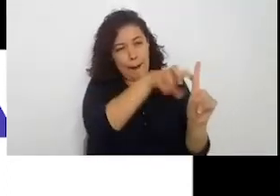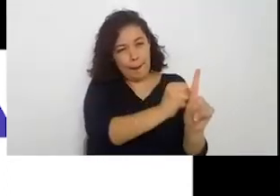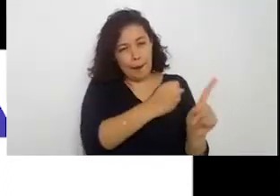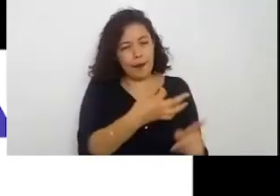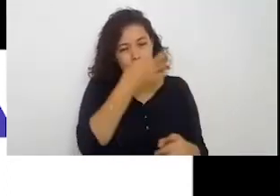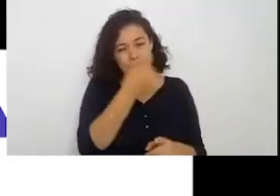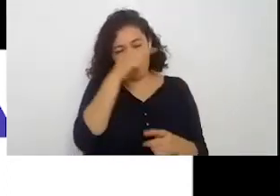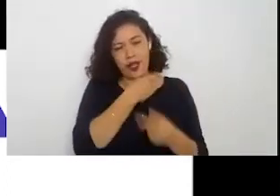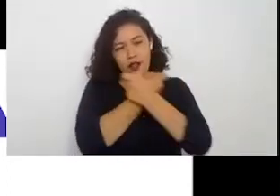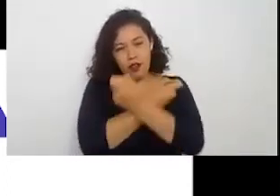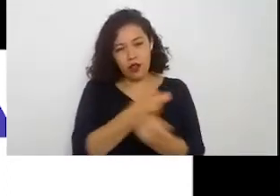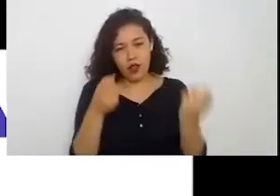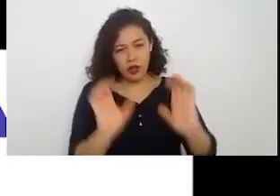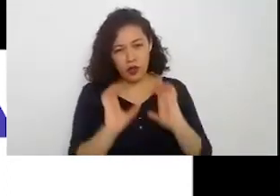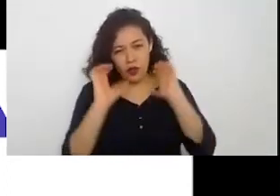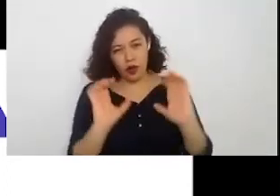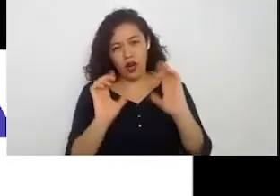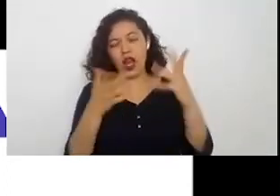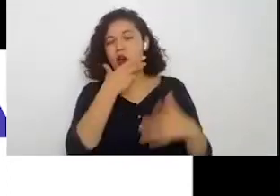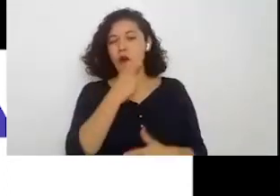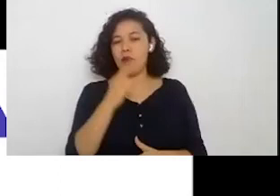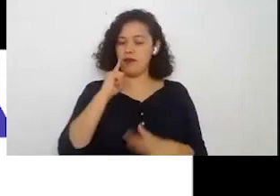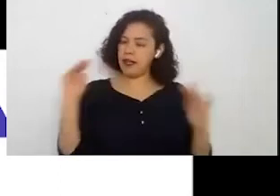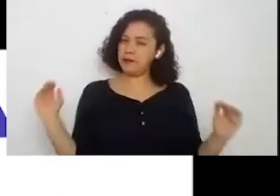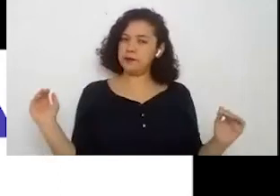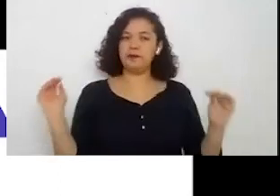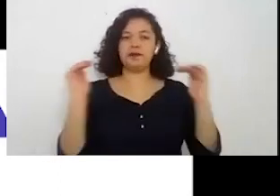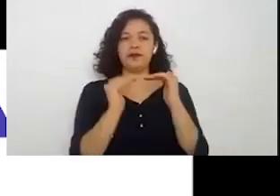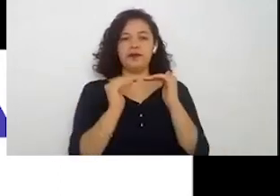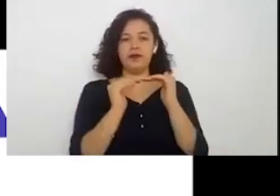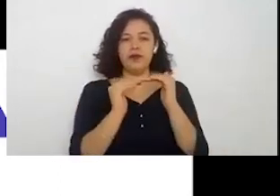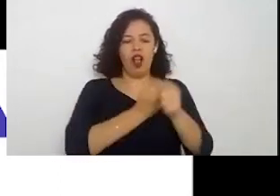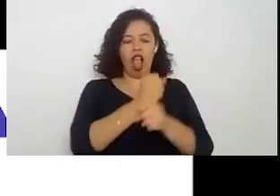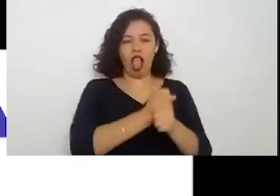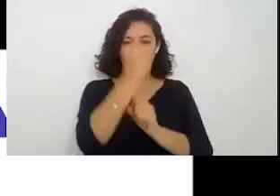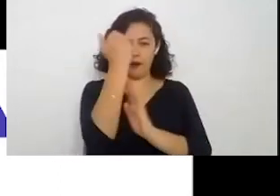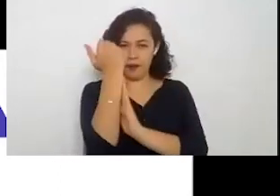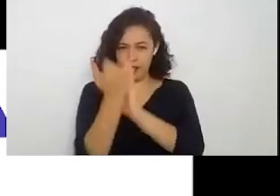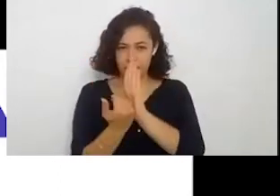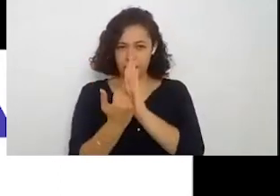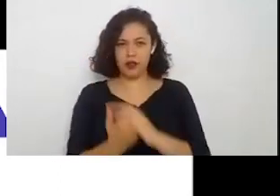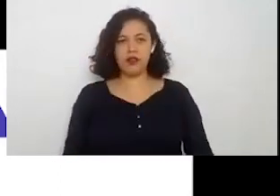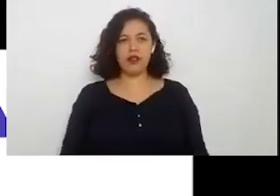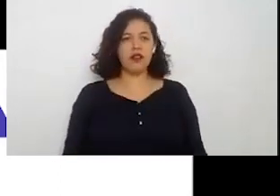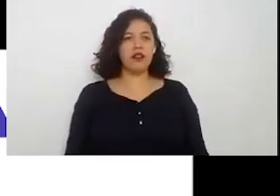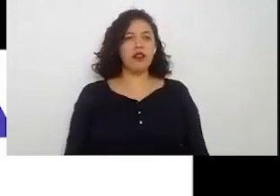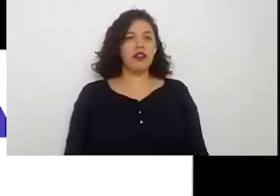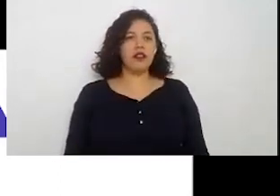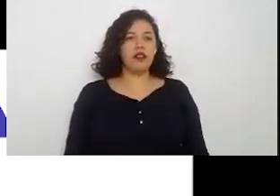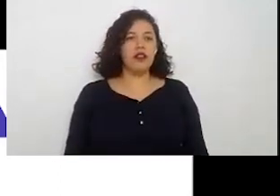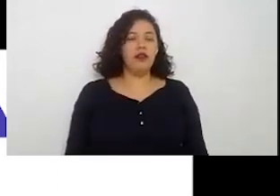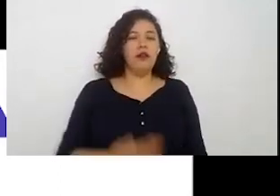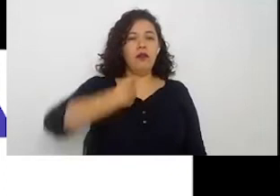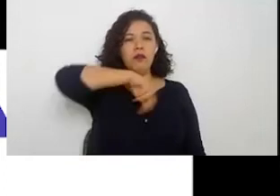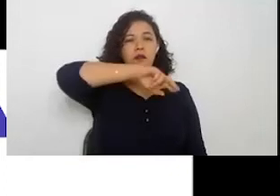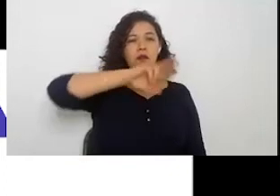cuidado de los niños, de la equidad de género, de mitigar la violencia. Recuerden que nuestros indicadores de